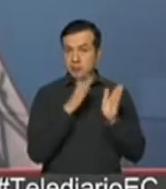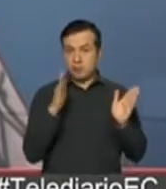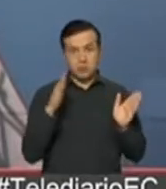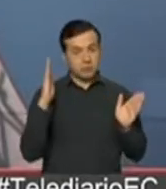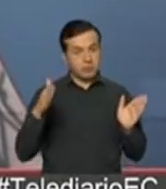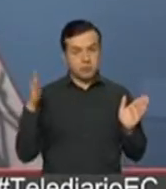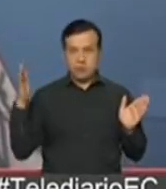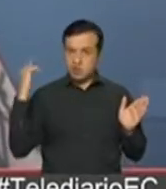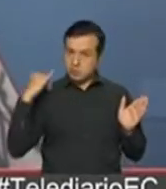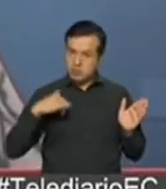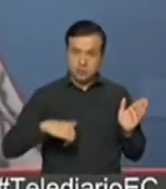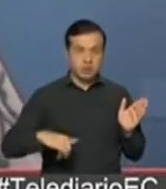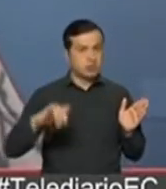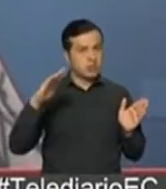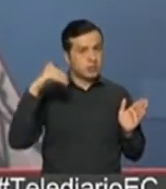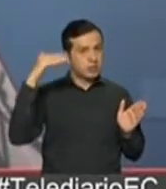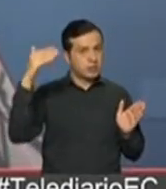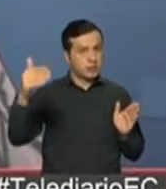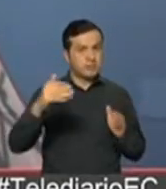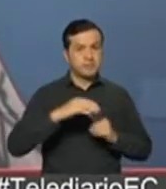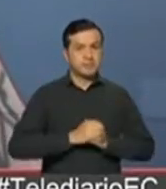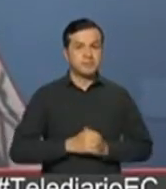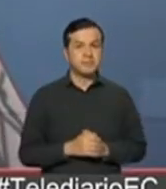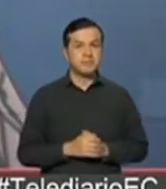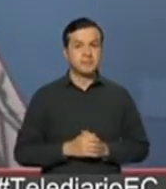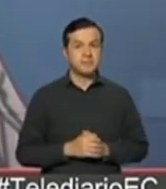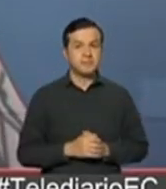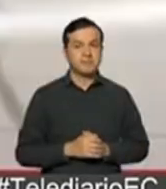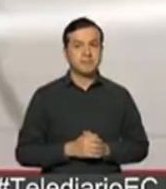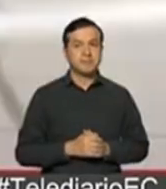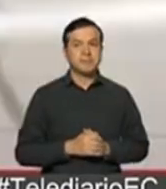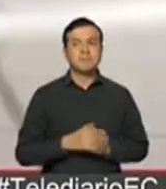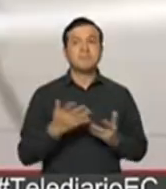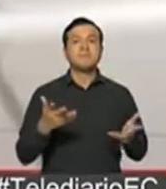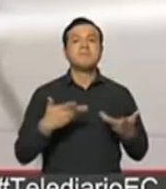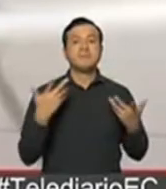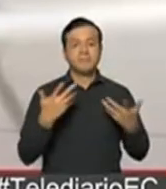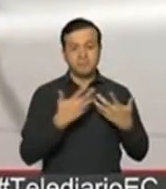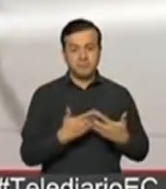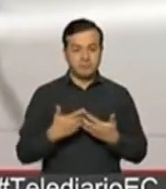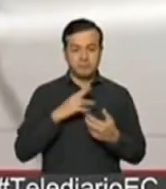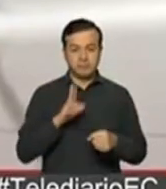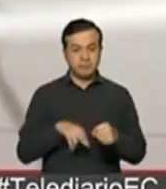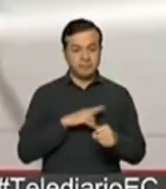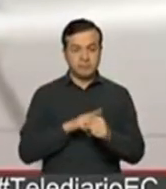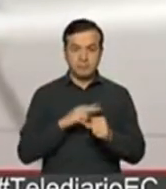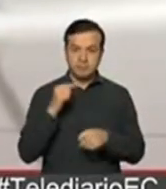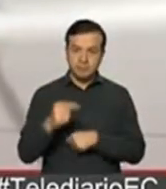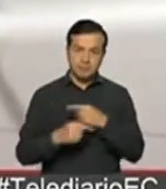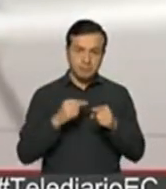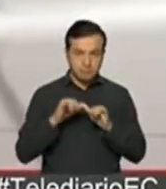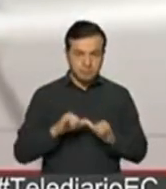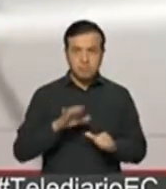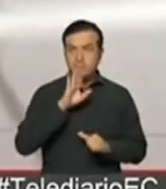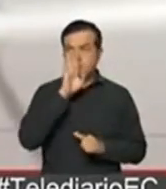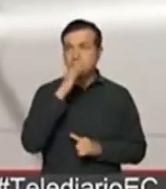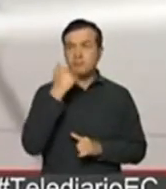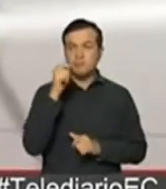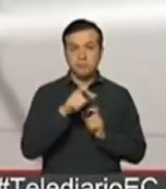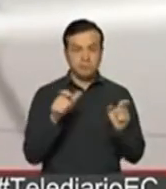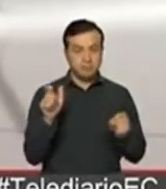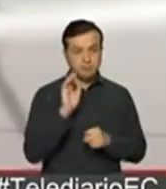aquí para las próximas generaciones mantener viva construyendo la unidad nacional día a día siendo mejores